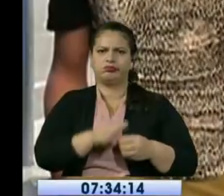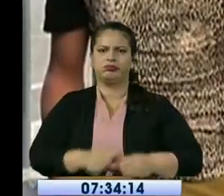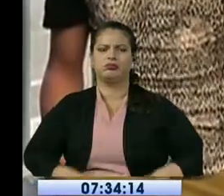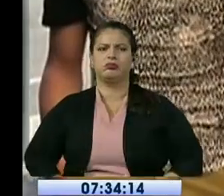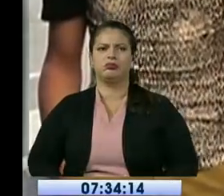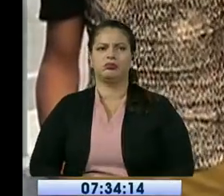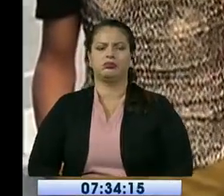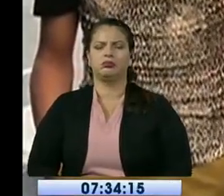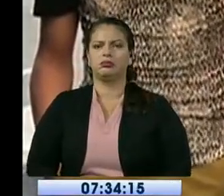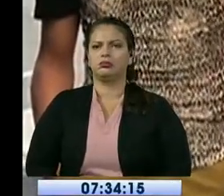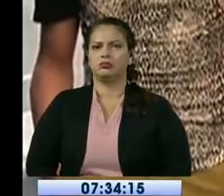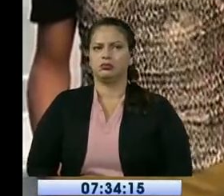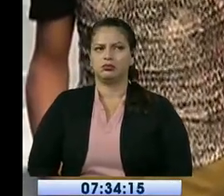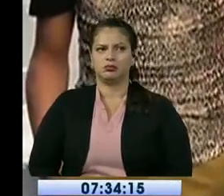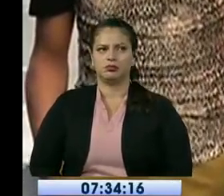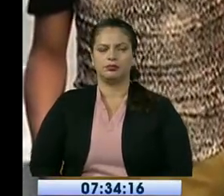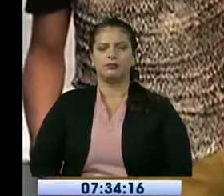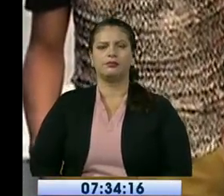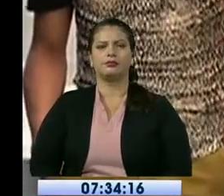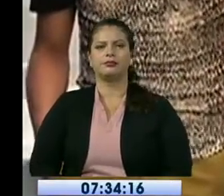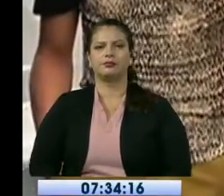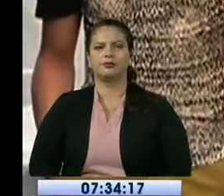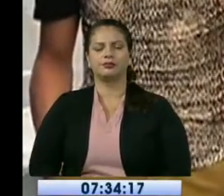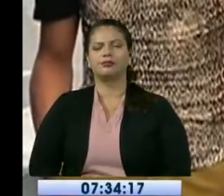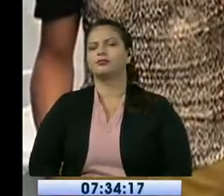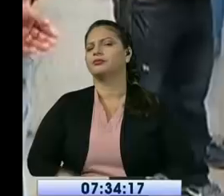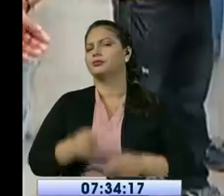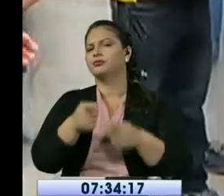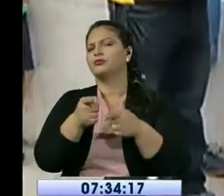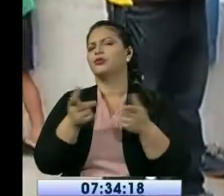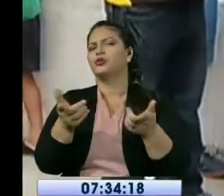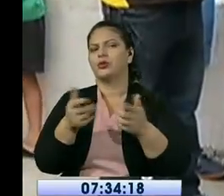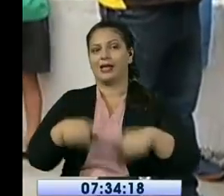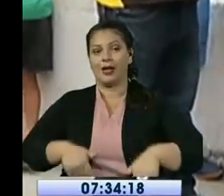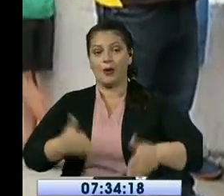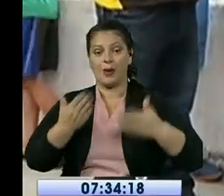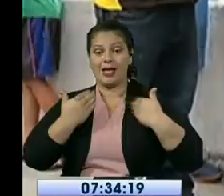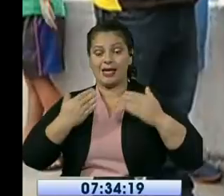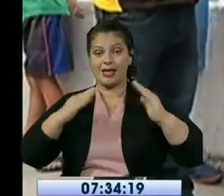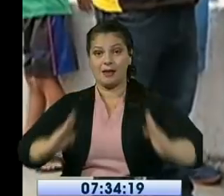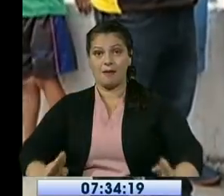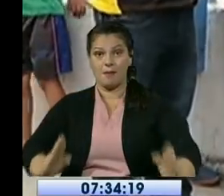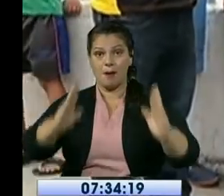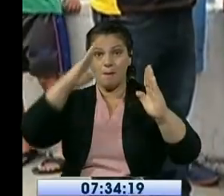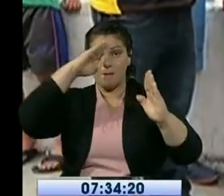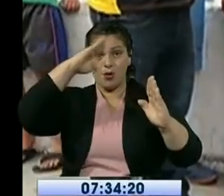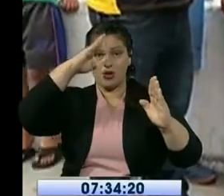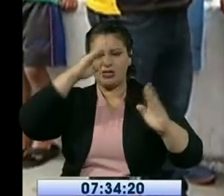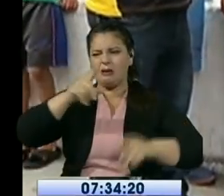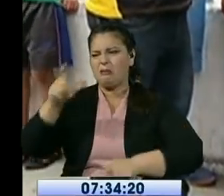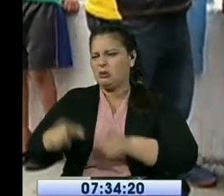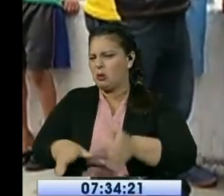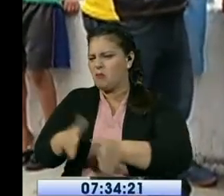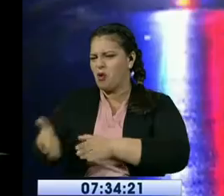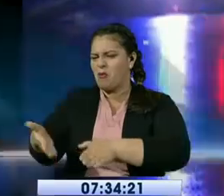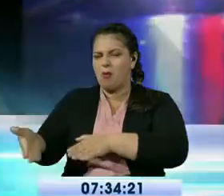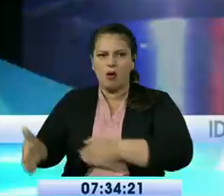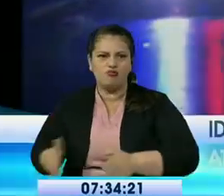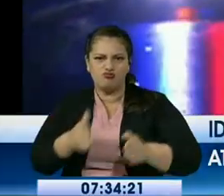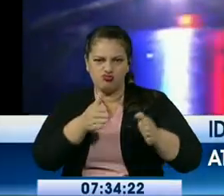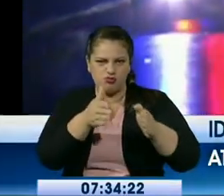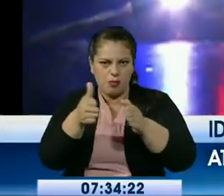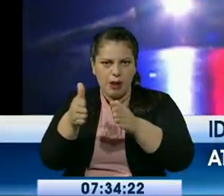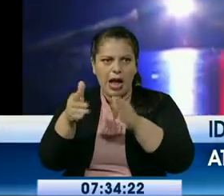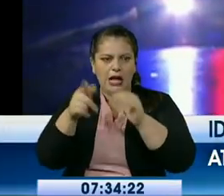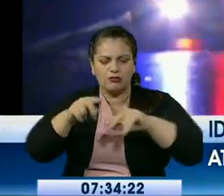Nos encontramos en el exterior del laboratorio de criminalística en Guayaquil, apenados y con sed de justicia. Eran los familiares de una de las